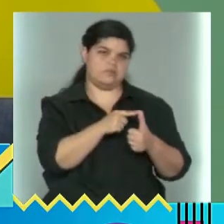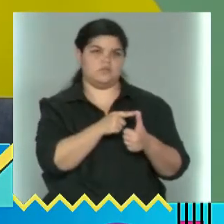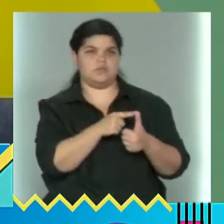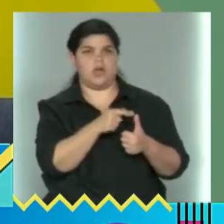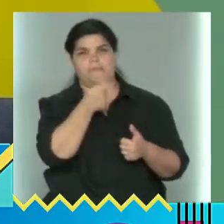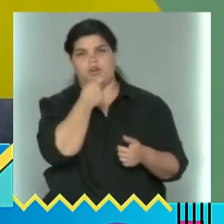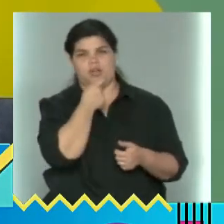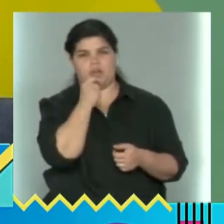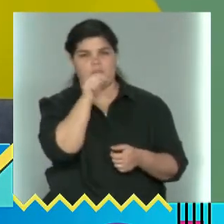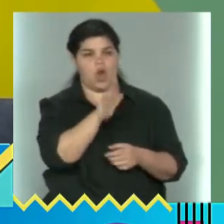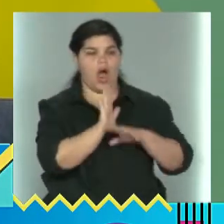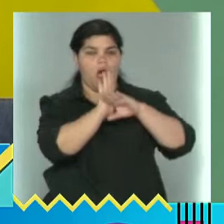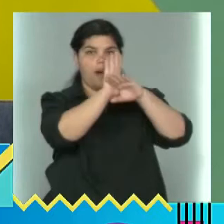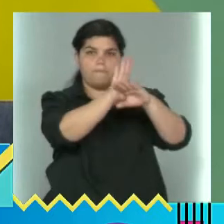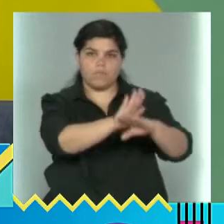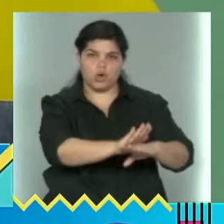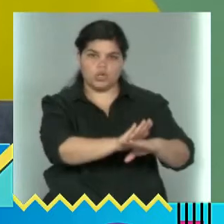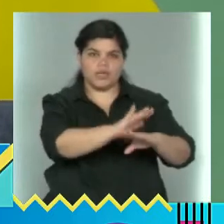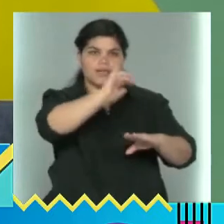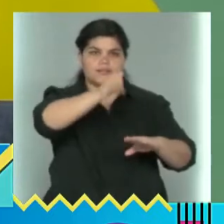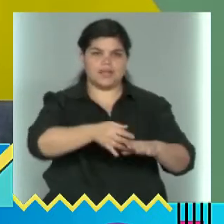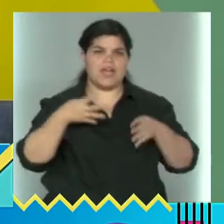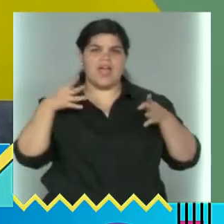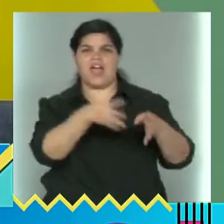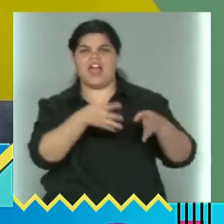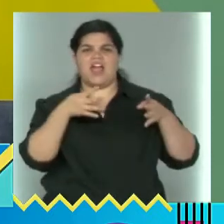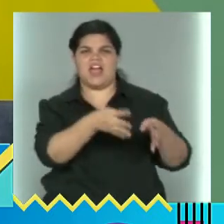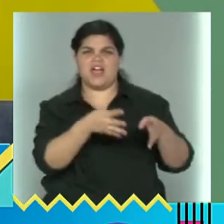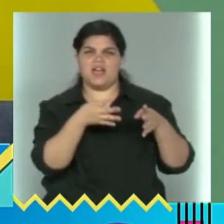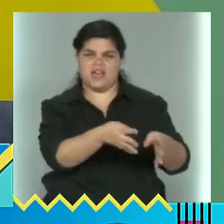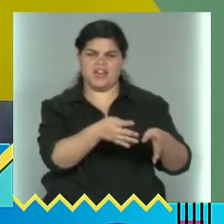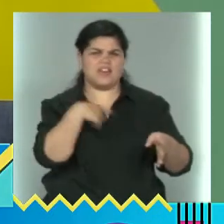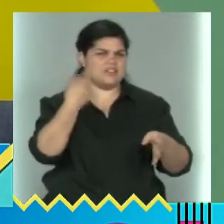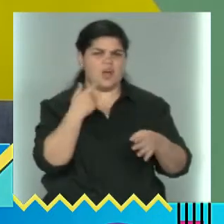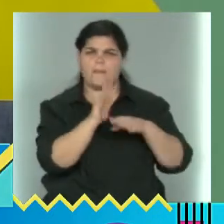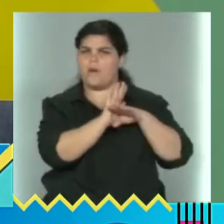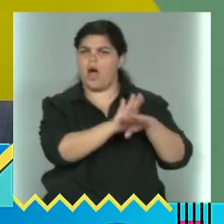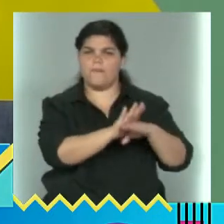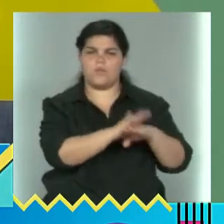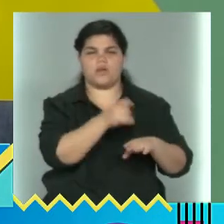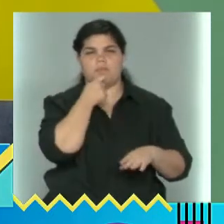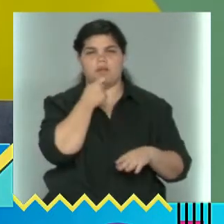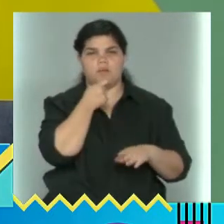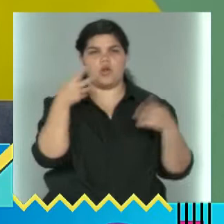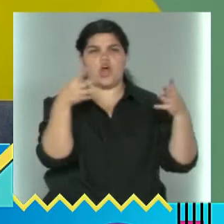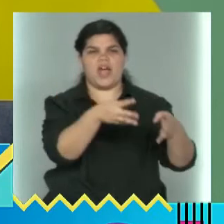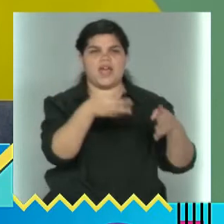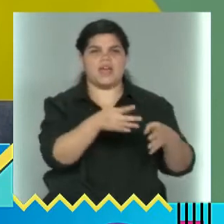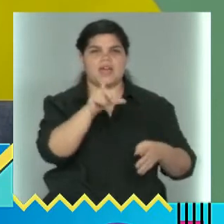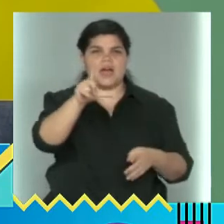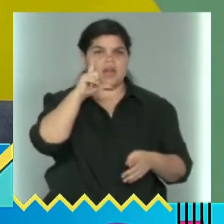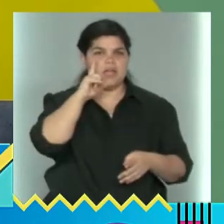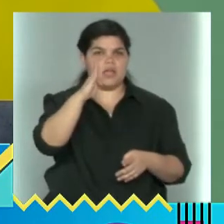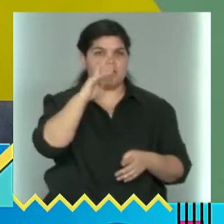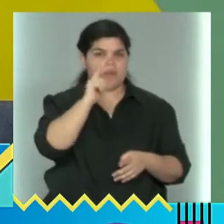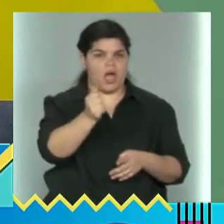ha apoyado significativamente guerras imperialistas como en Irak, en Libia básicamente,